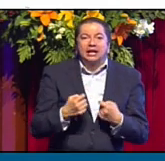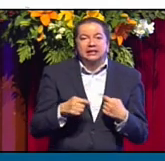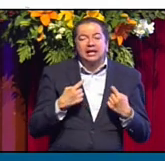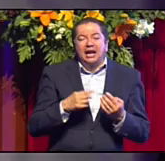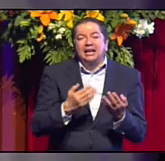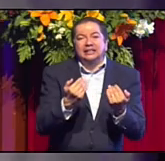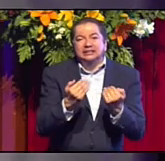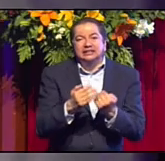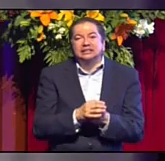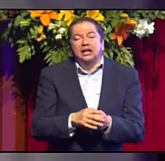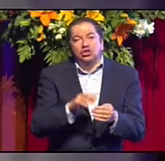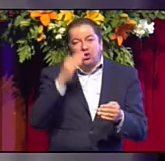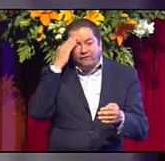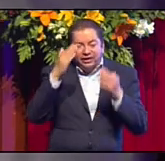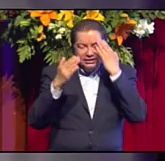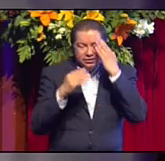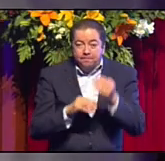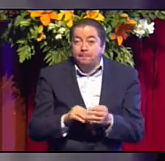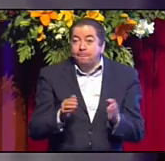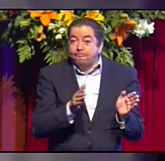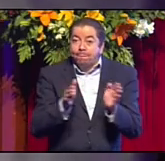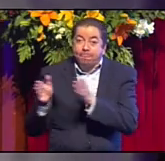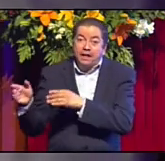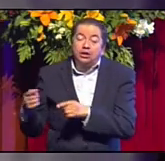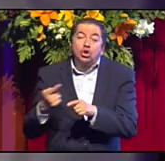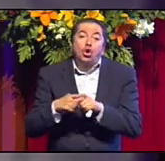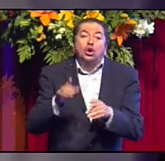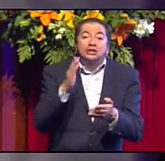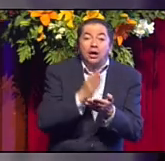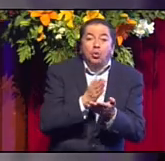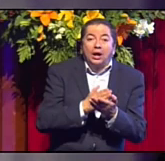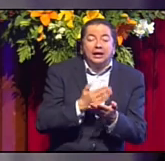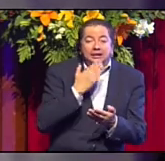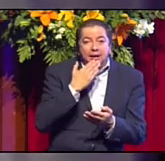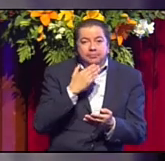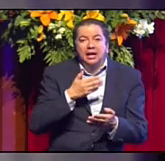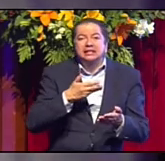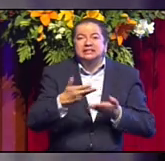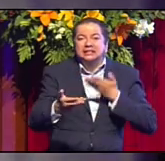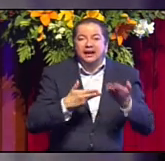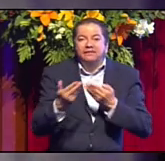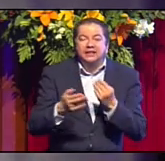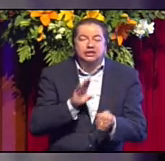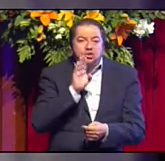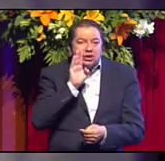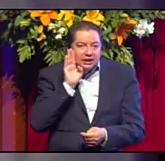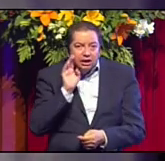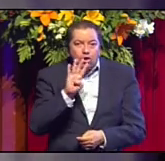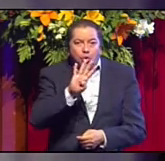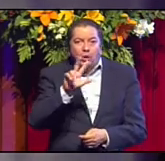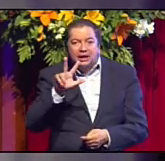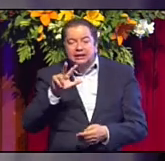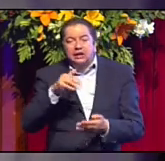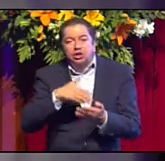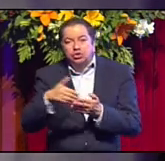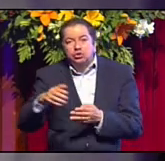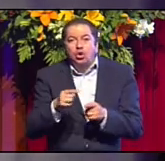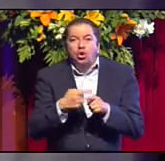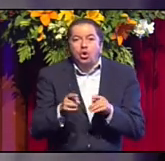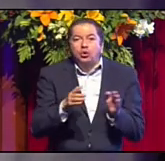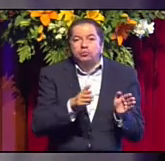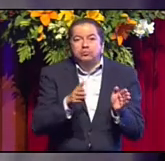nuestros vecinos. La habilitación de servicio higiénico en la Escuela Paula Jaraquemada de Chapilca por alrededor de 48 millones de pesos. La habilitación